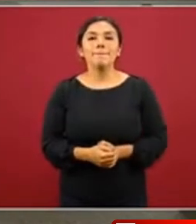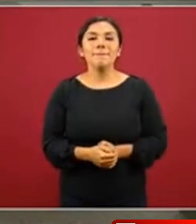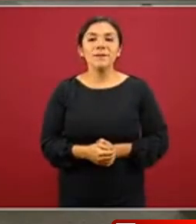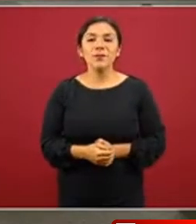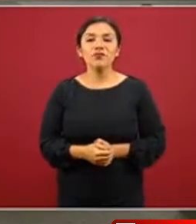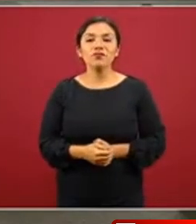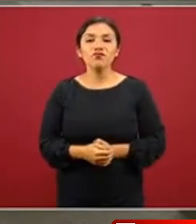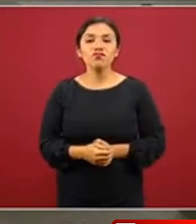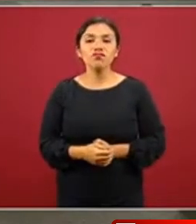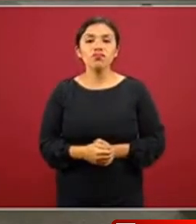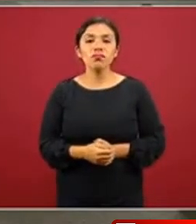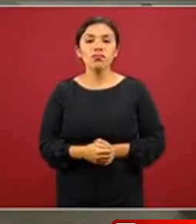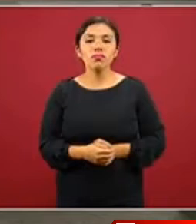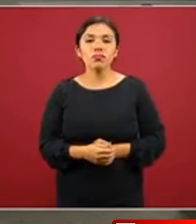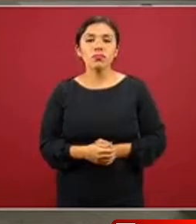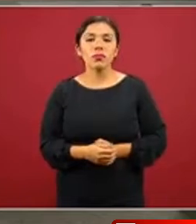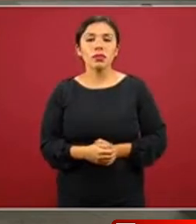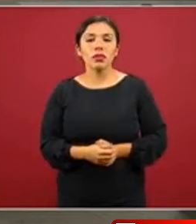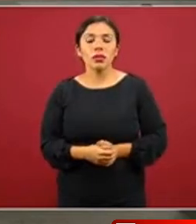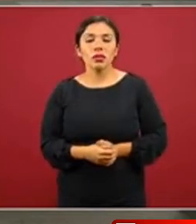Gracias, doctor Luis.